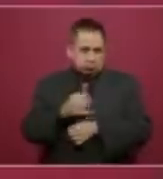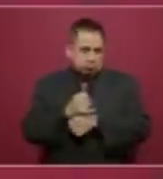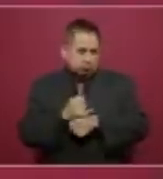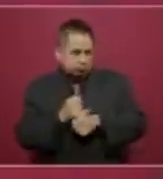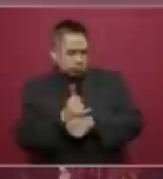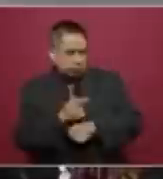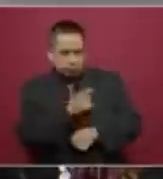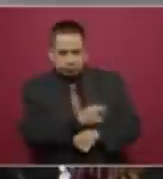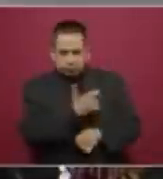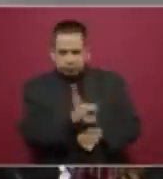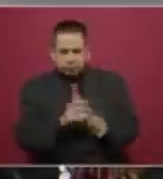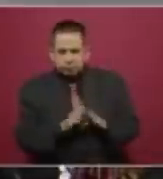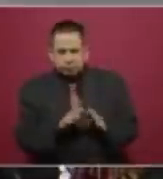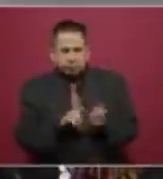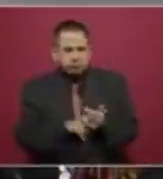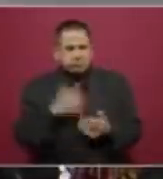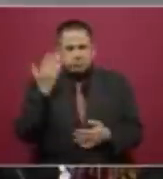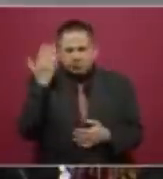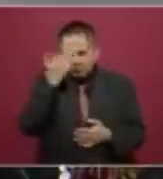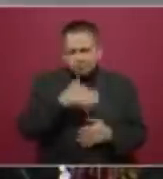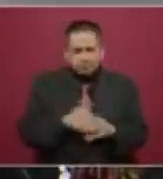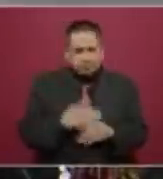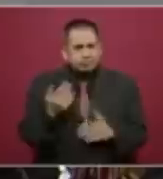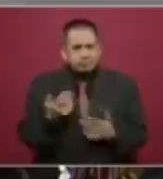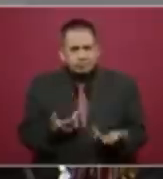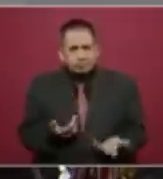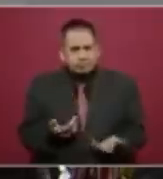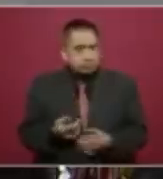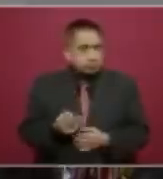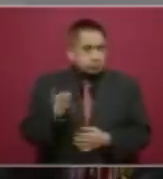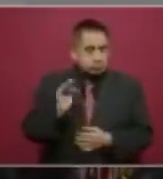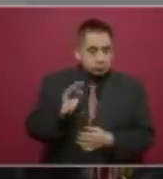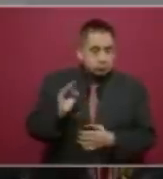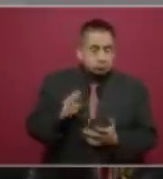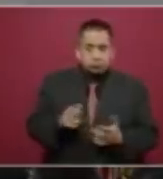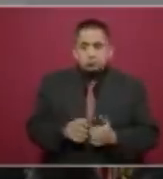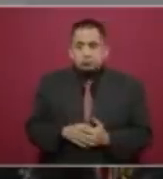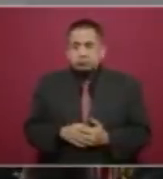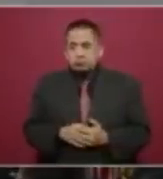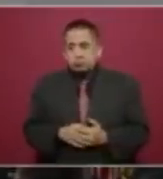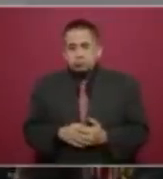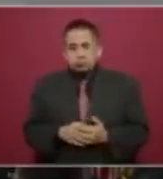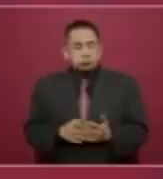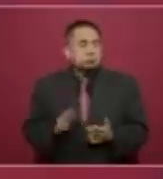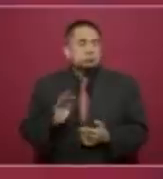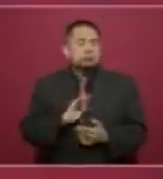investigación para saber si no hubo